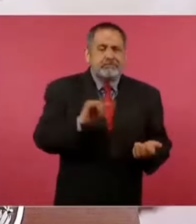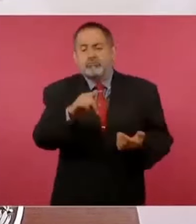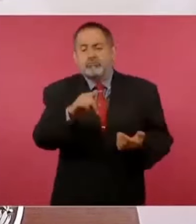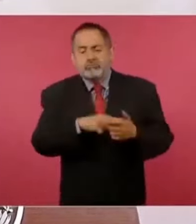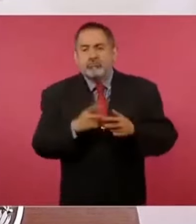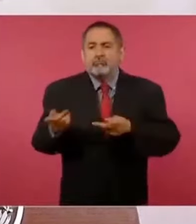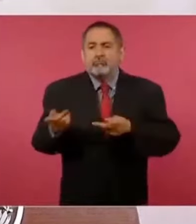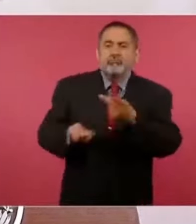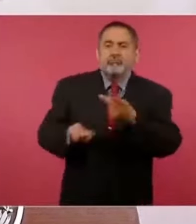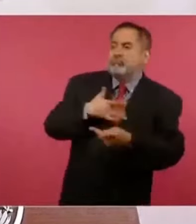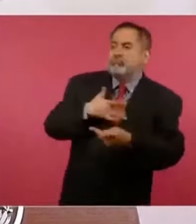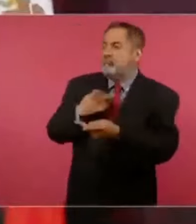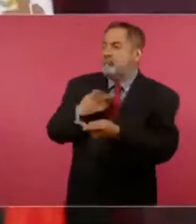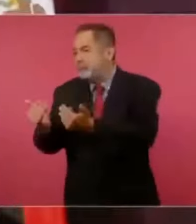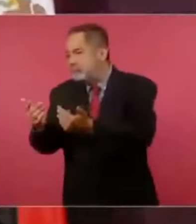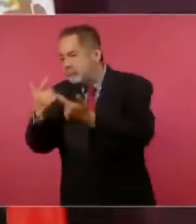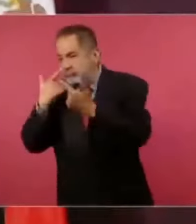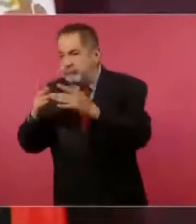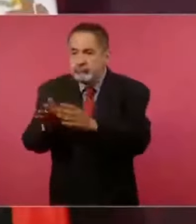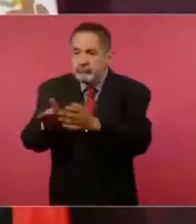recogiendo los sentimientos del pueblo?